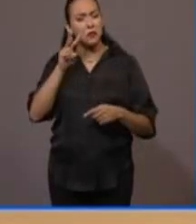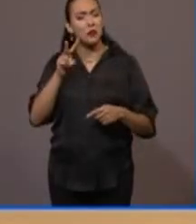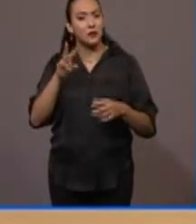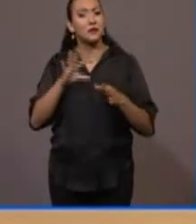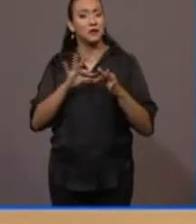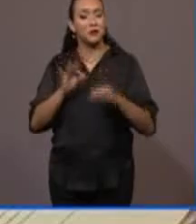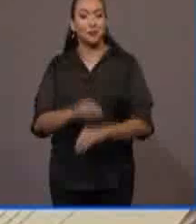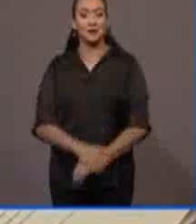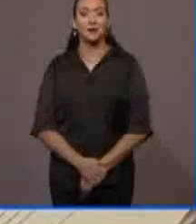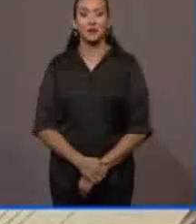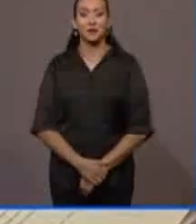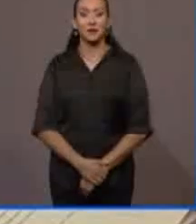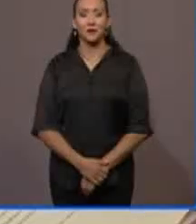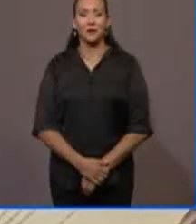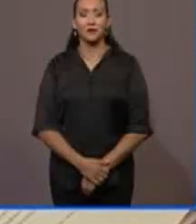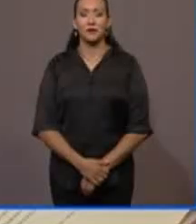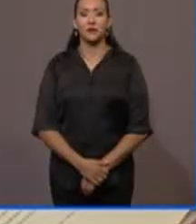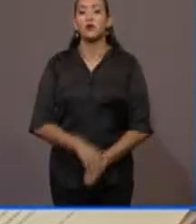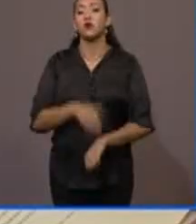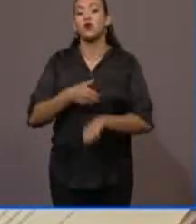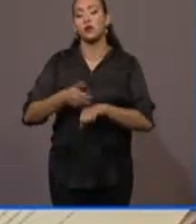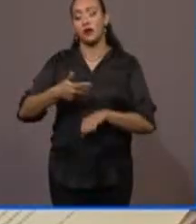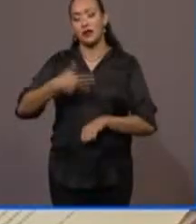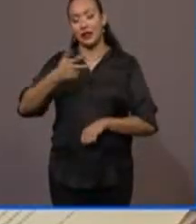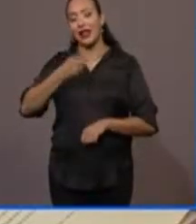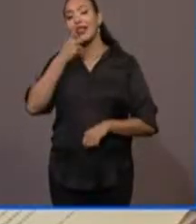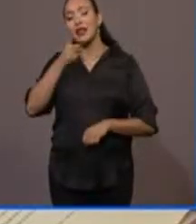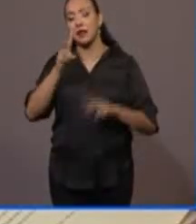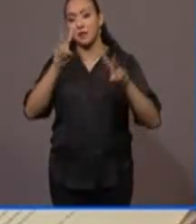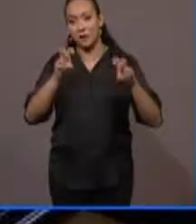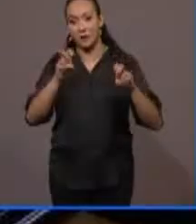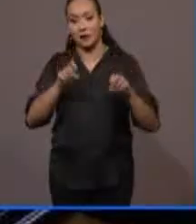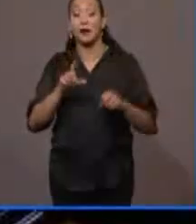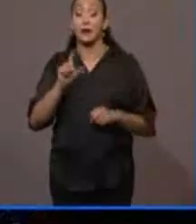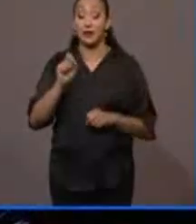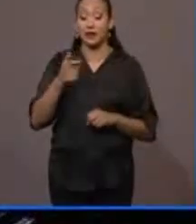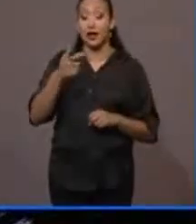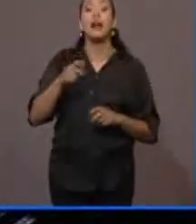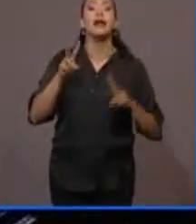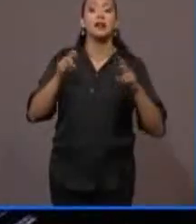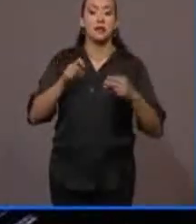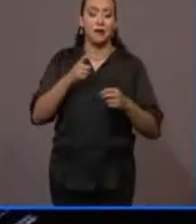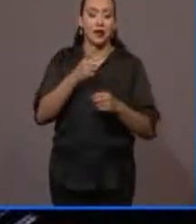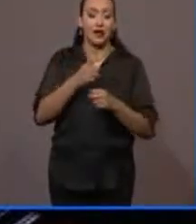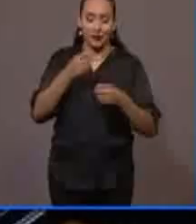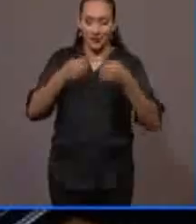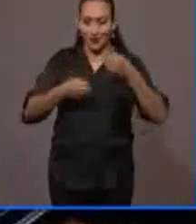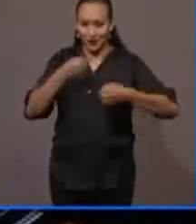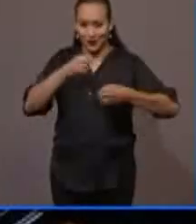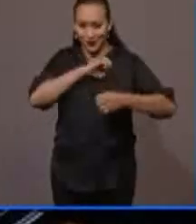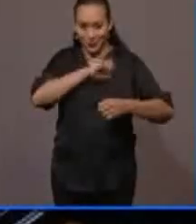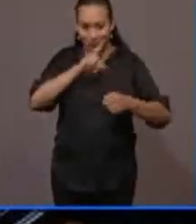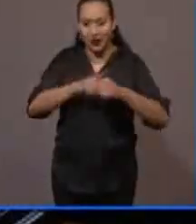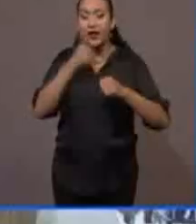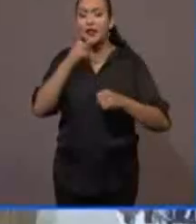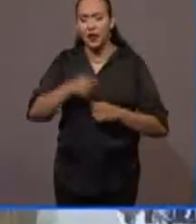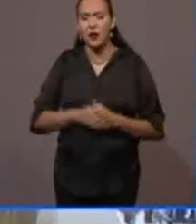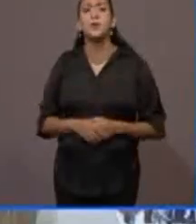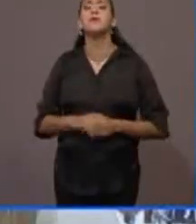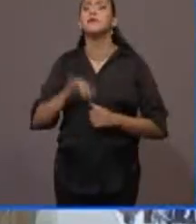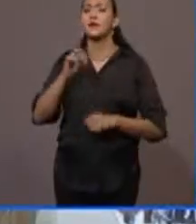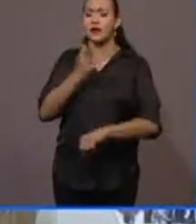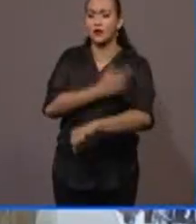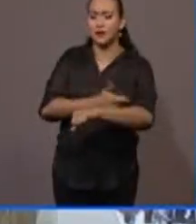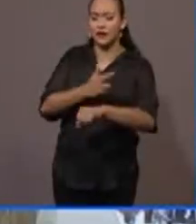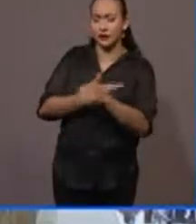detalles. El 20º Tribunal Colegiado en materia administrativa del Primer Circuito determinó que procede de plano